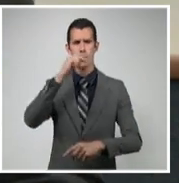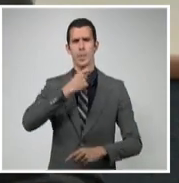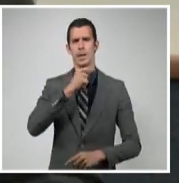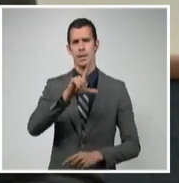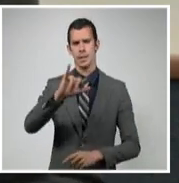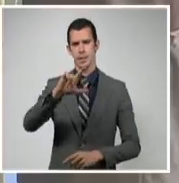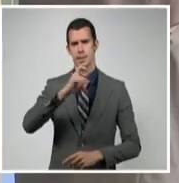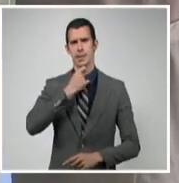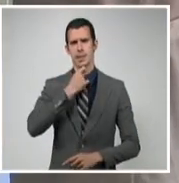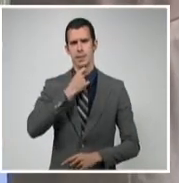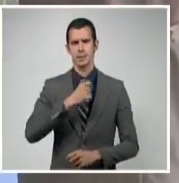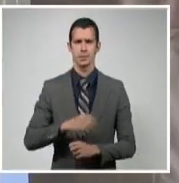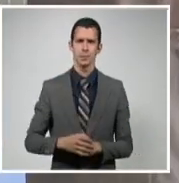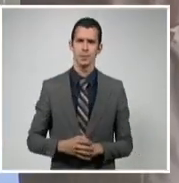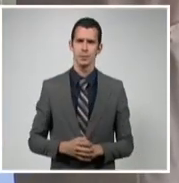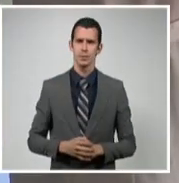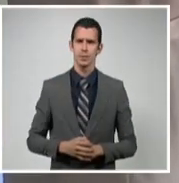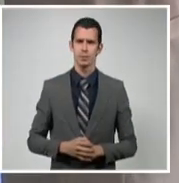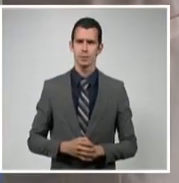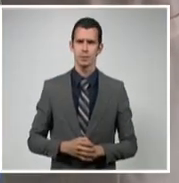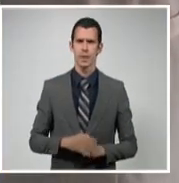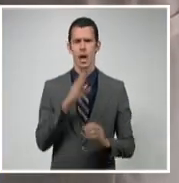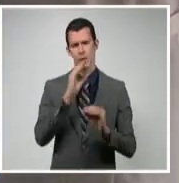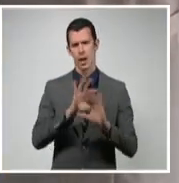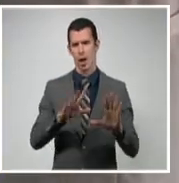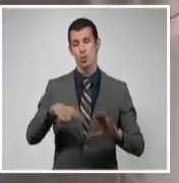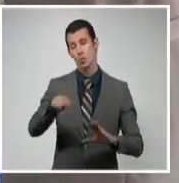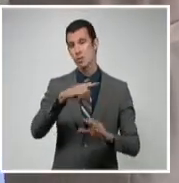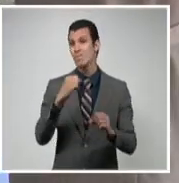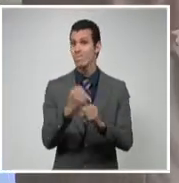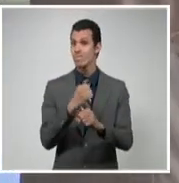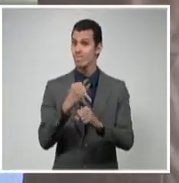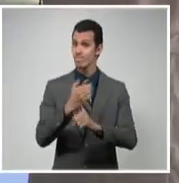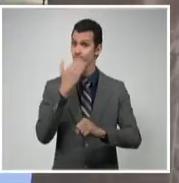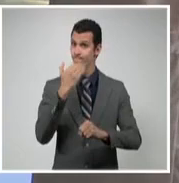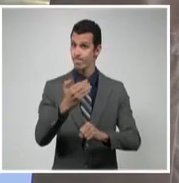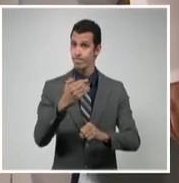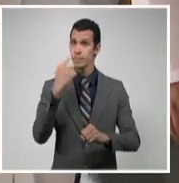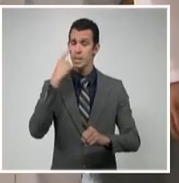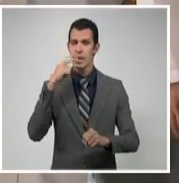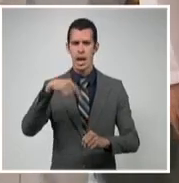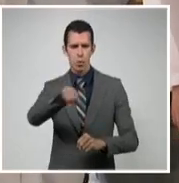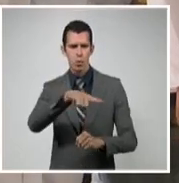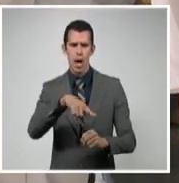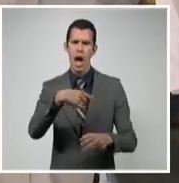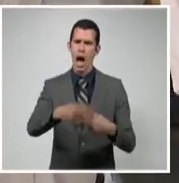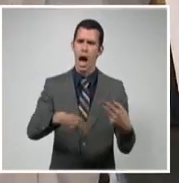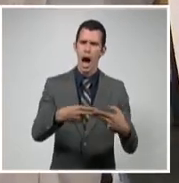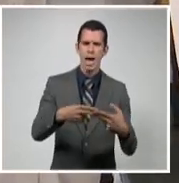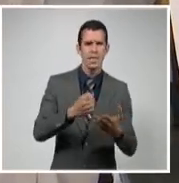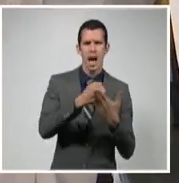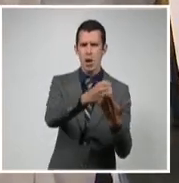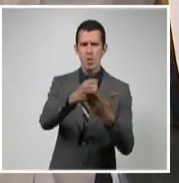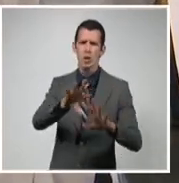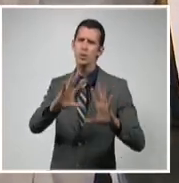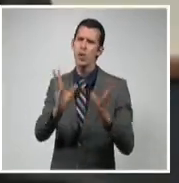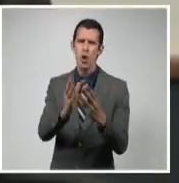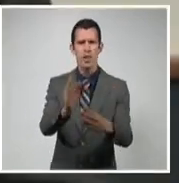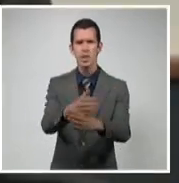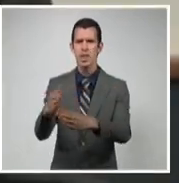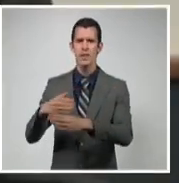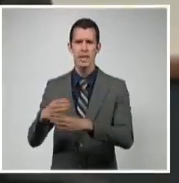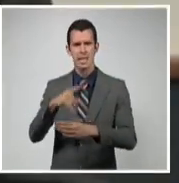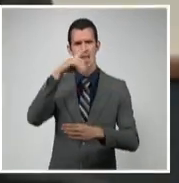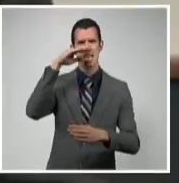una brigada con un ejemplar trabajo que dio cobertura con personal de la salud cubana a todas las instituciones públicas de